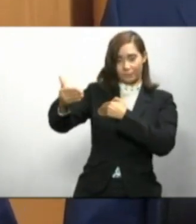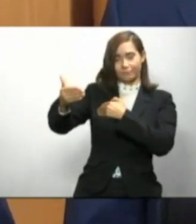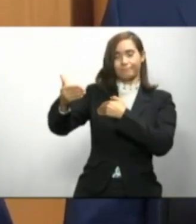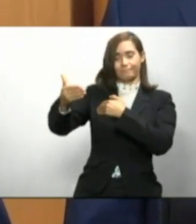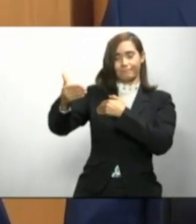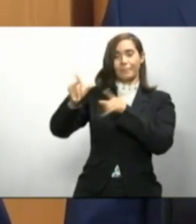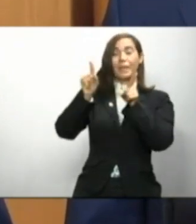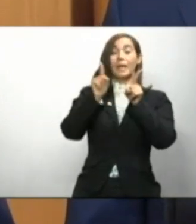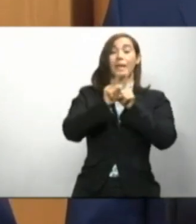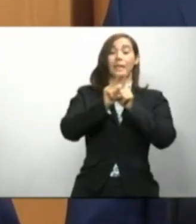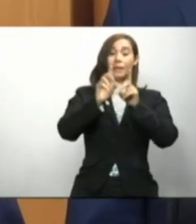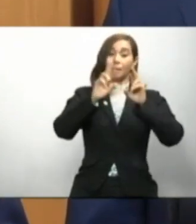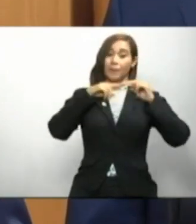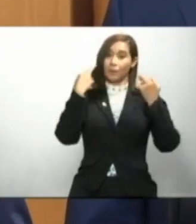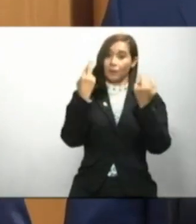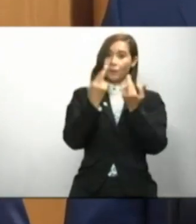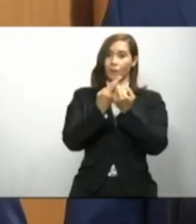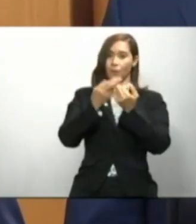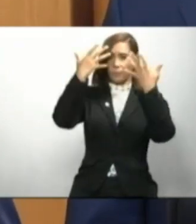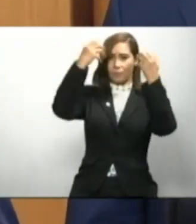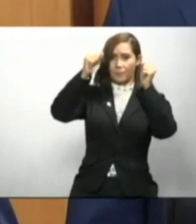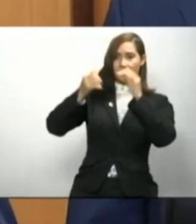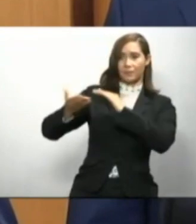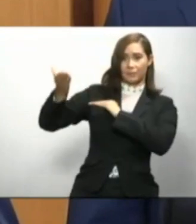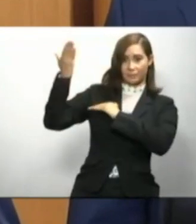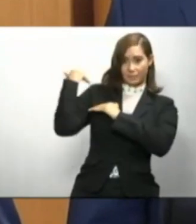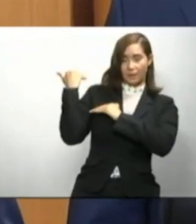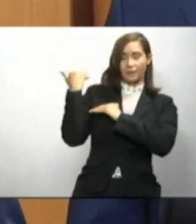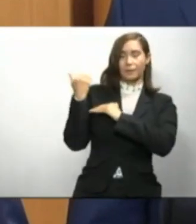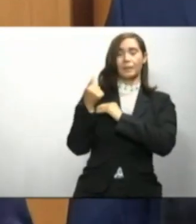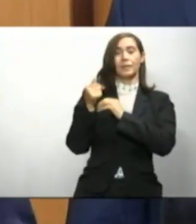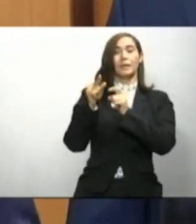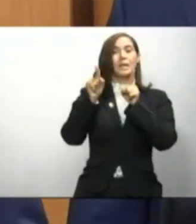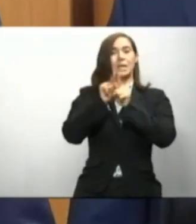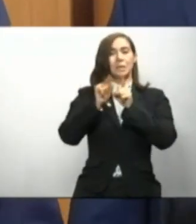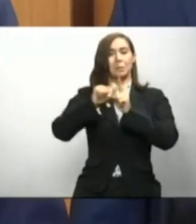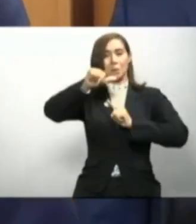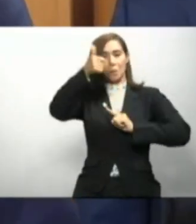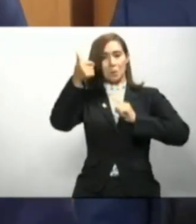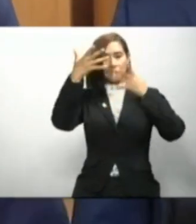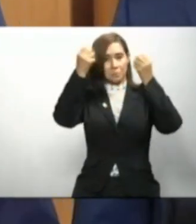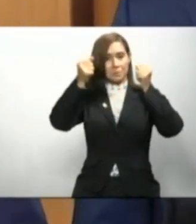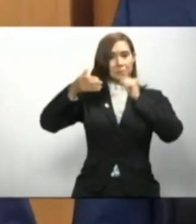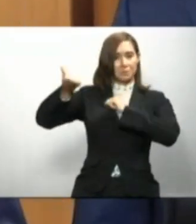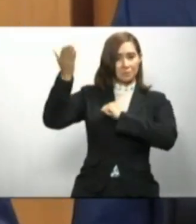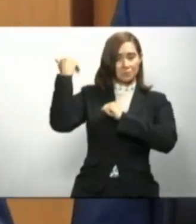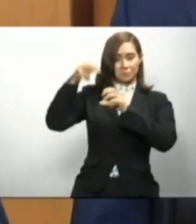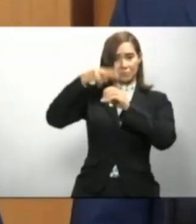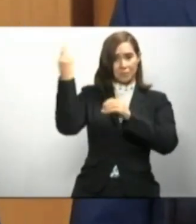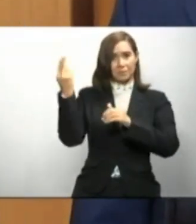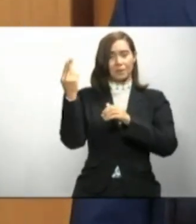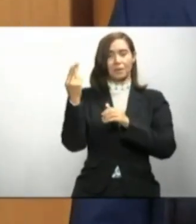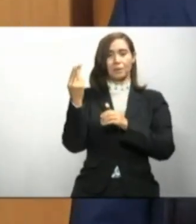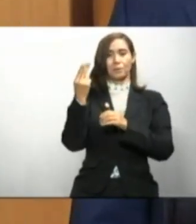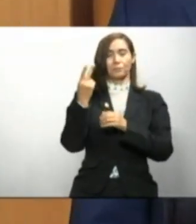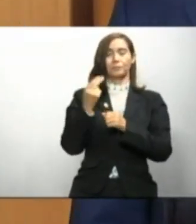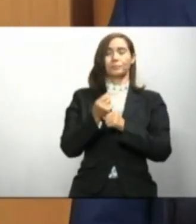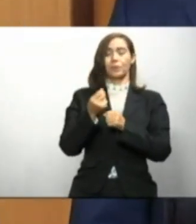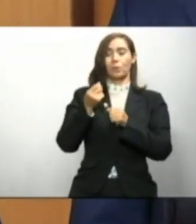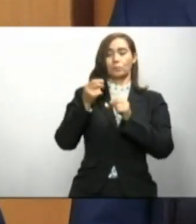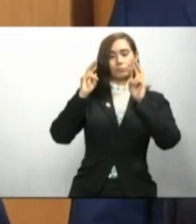el presidente aznar y también con el ex presidente gonzález que tratamos varios de varios temas de igual